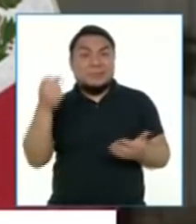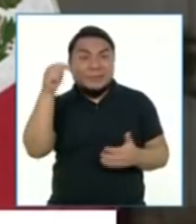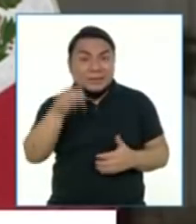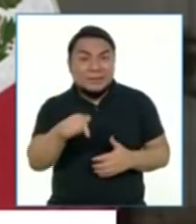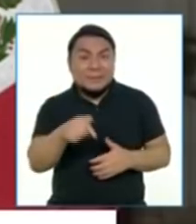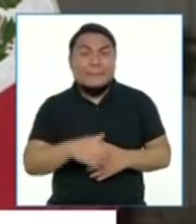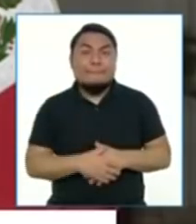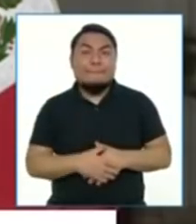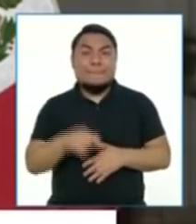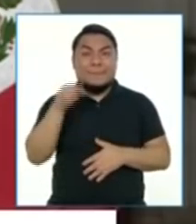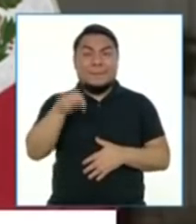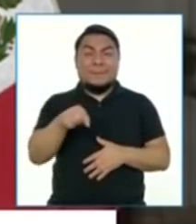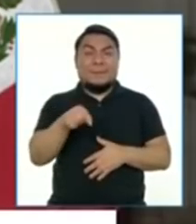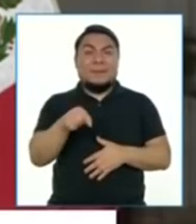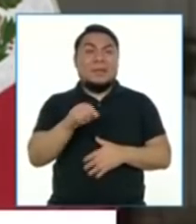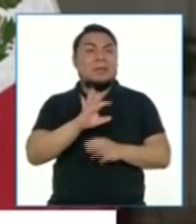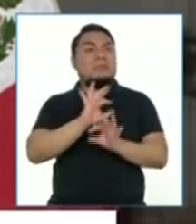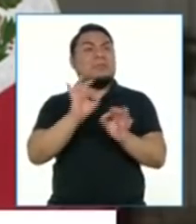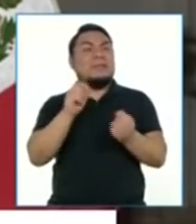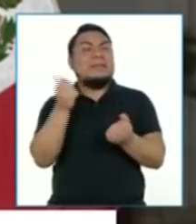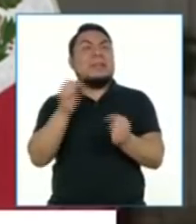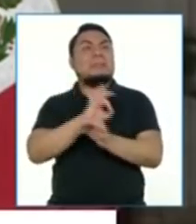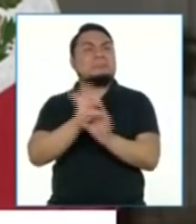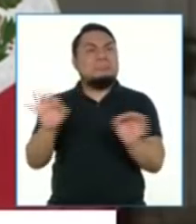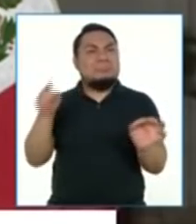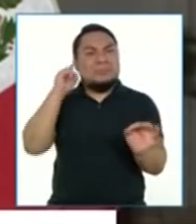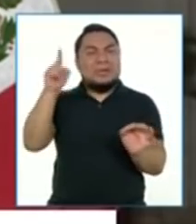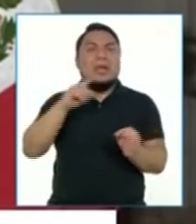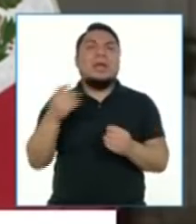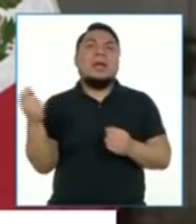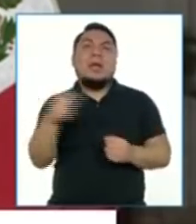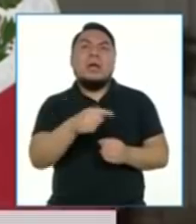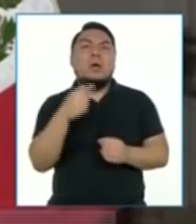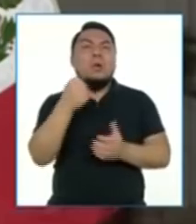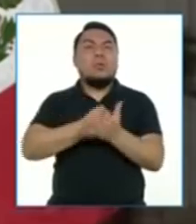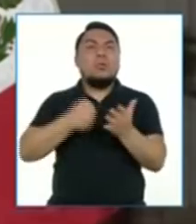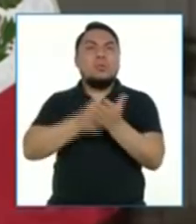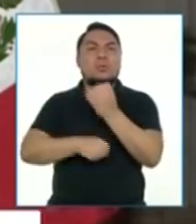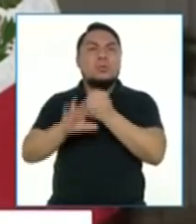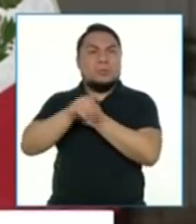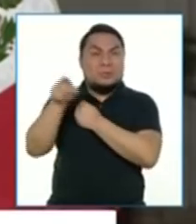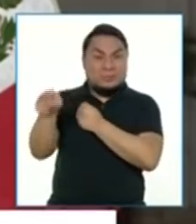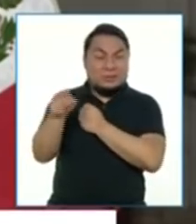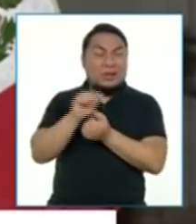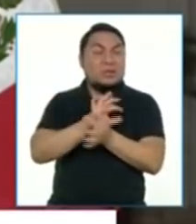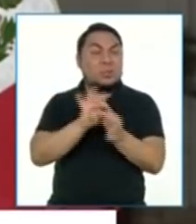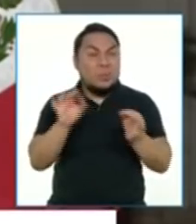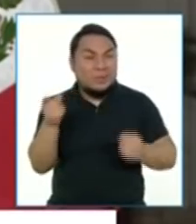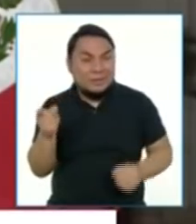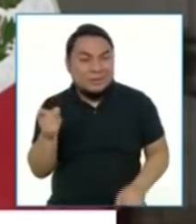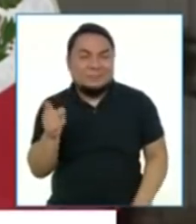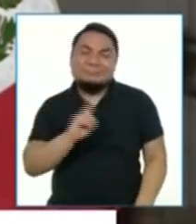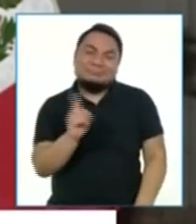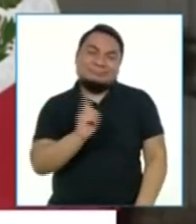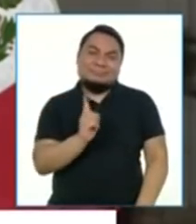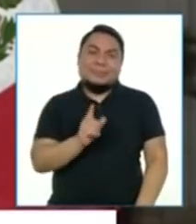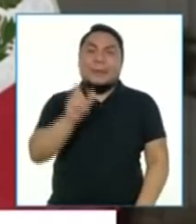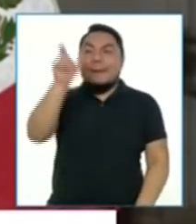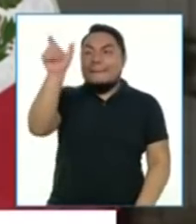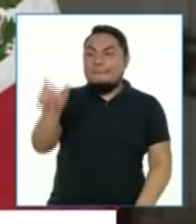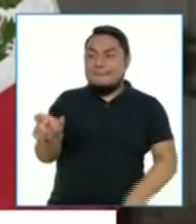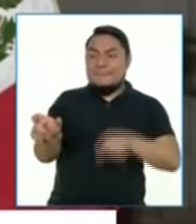situación creo que lo que procura el presidente de la república es mover el eje del debate